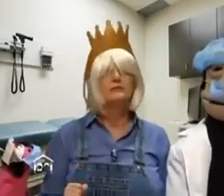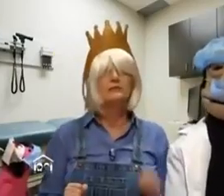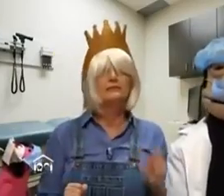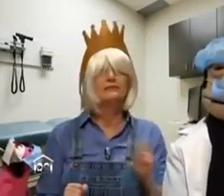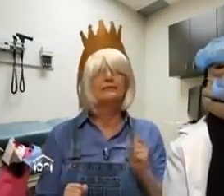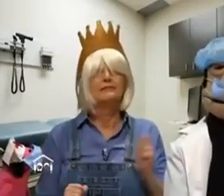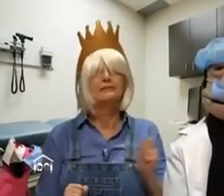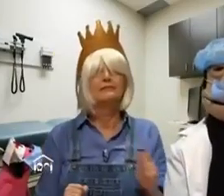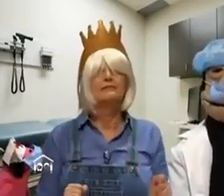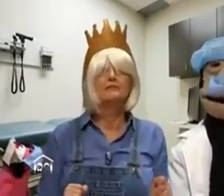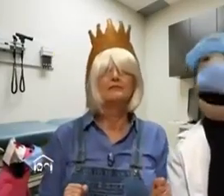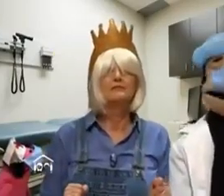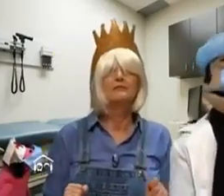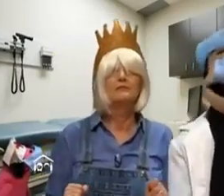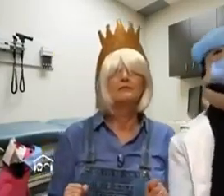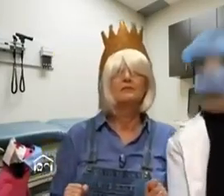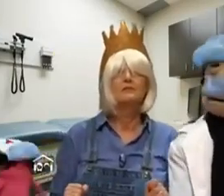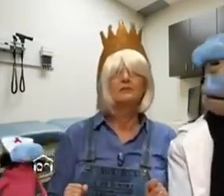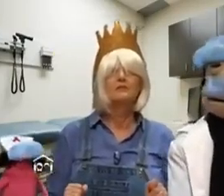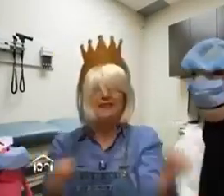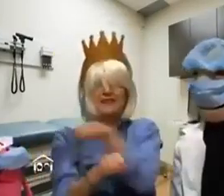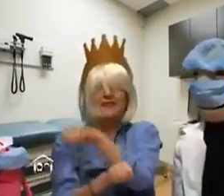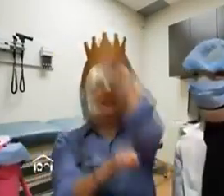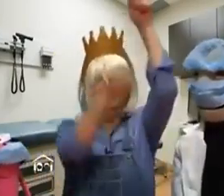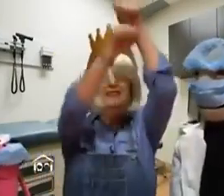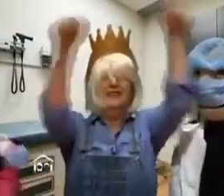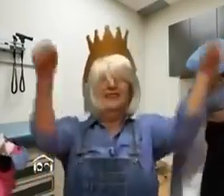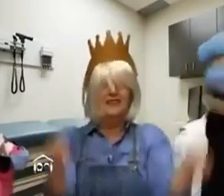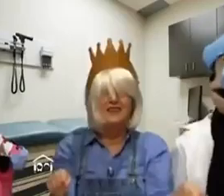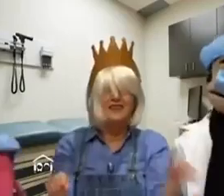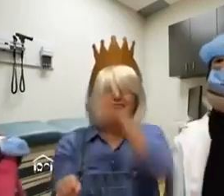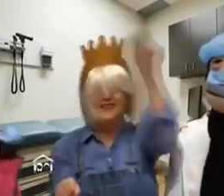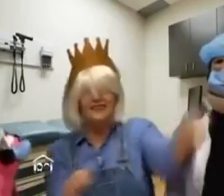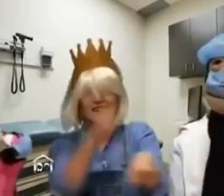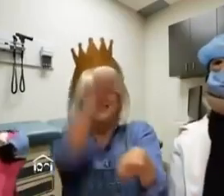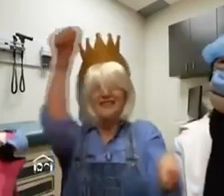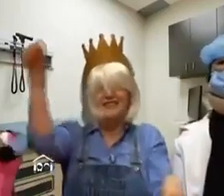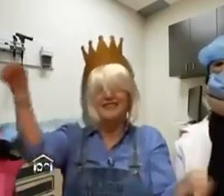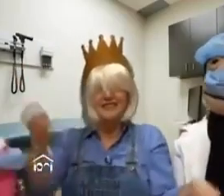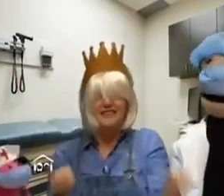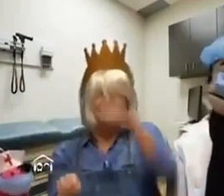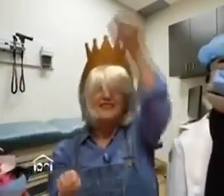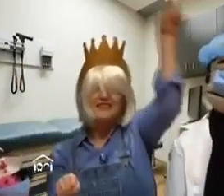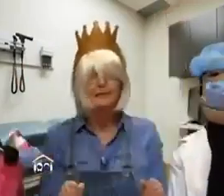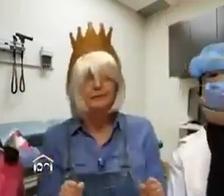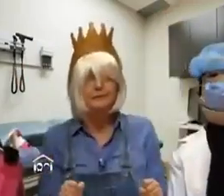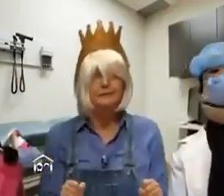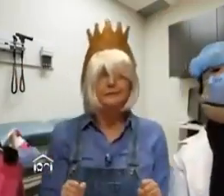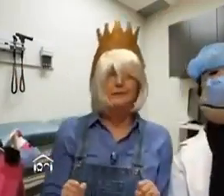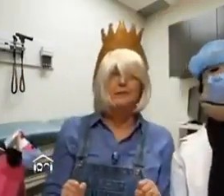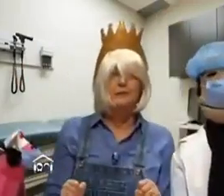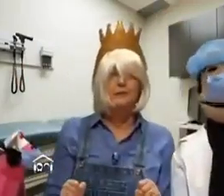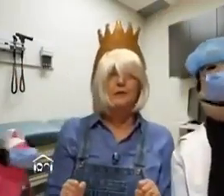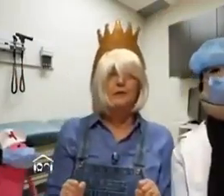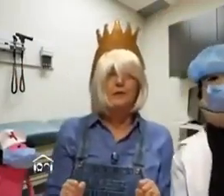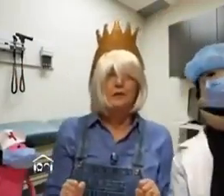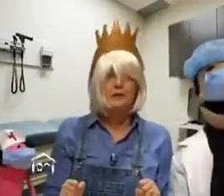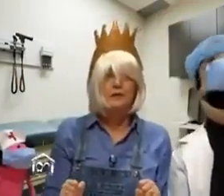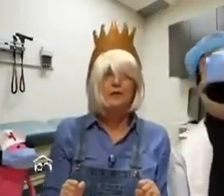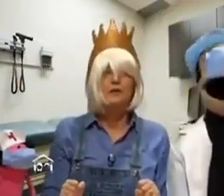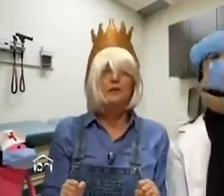izquierda, va a saludar a la derecha. Eso. Anotaré eso. Más